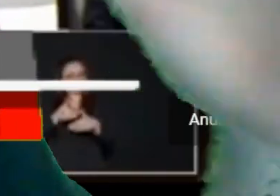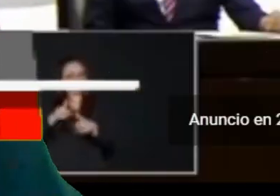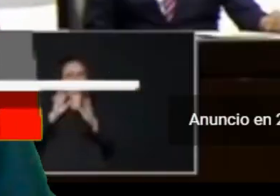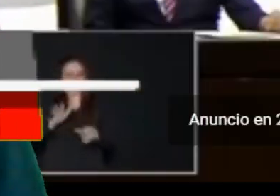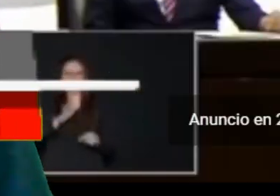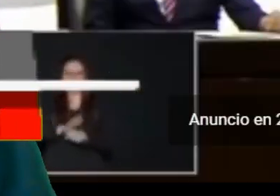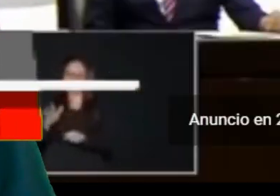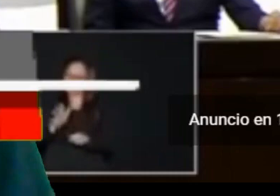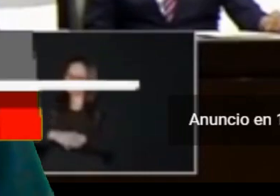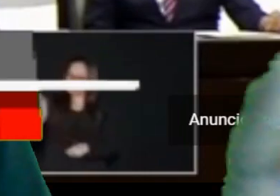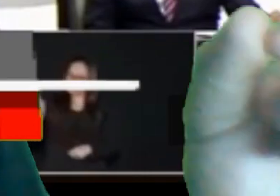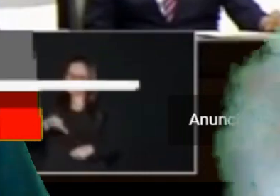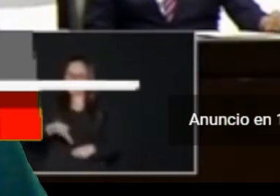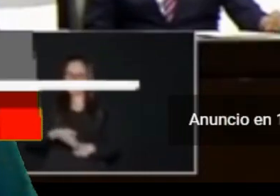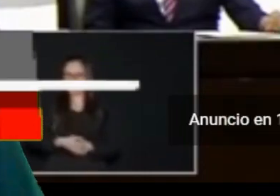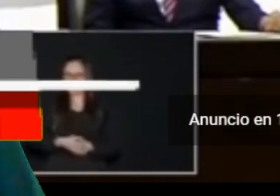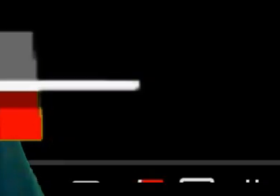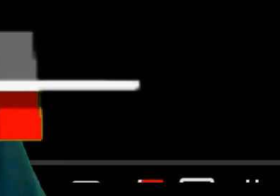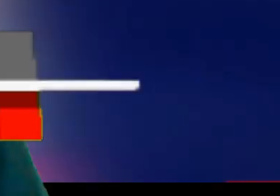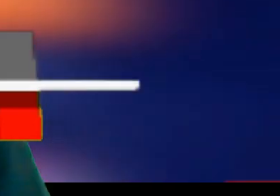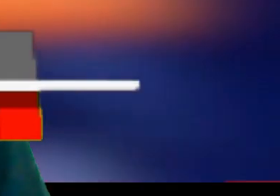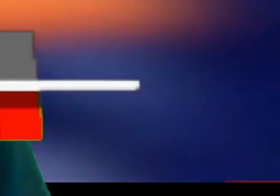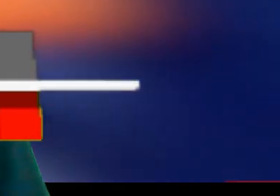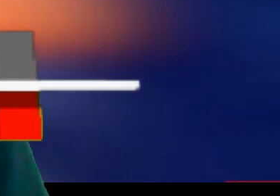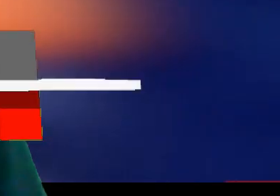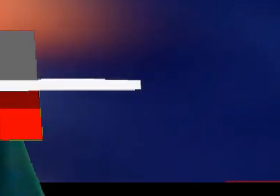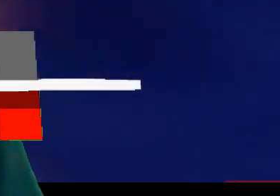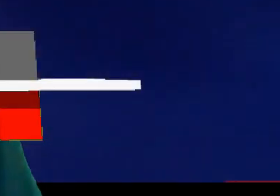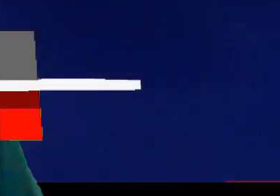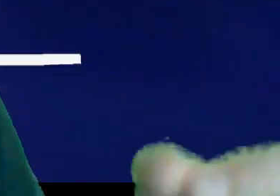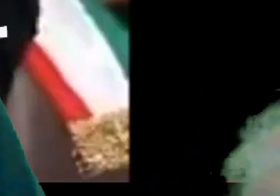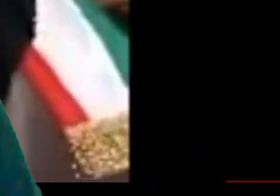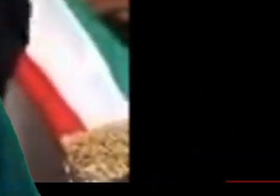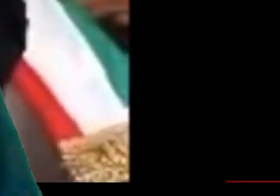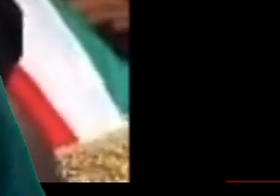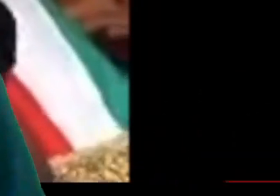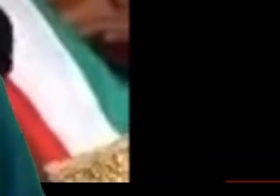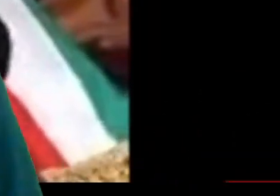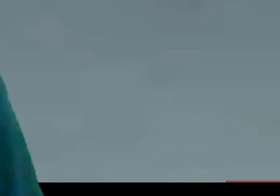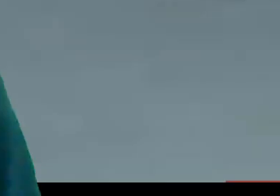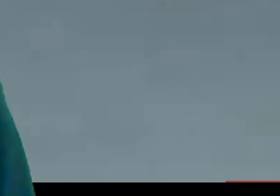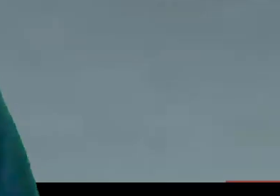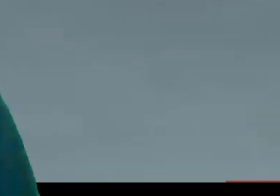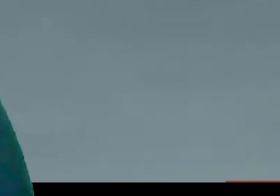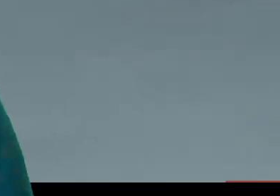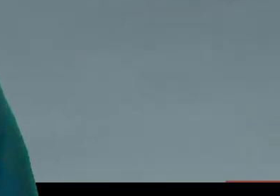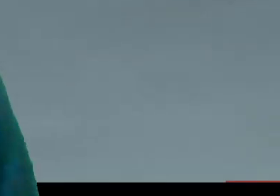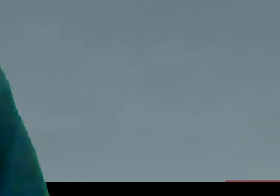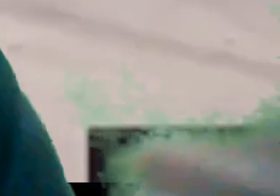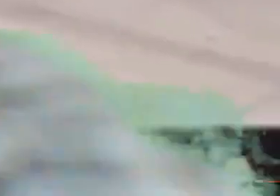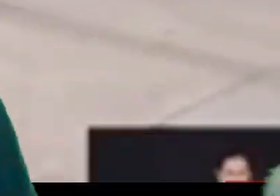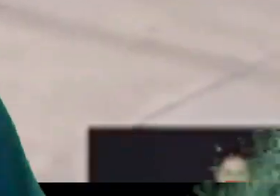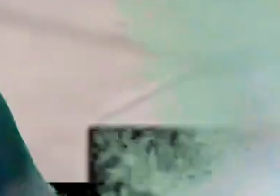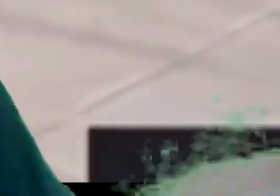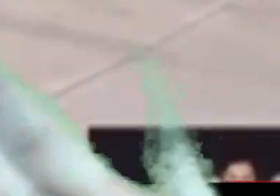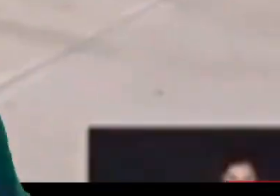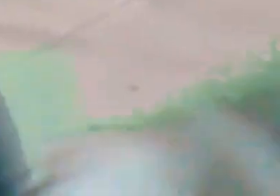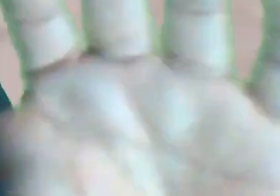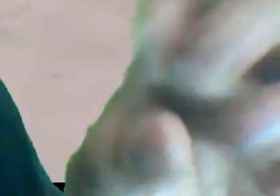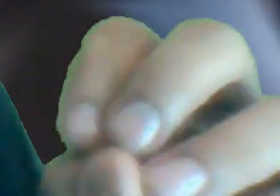como 8 mil millones de dólares, creo, o de pesos, pero en